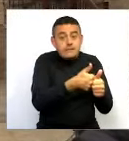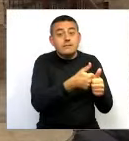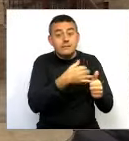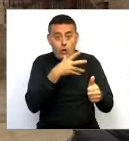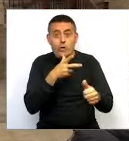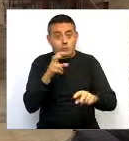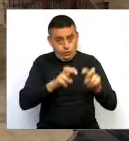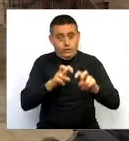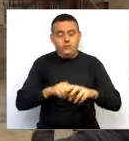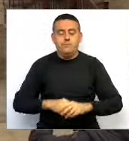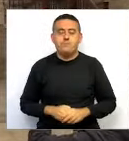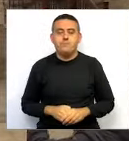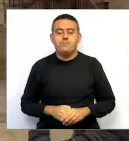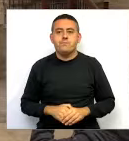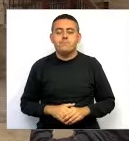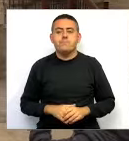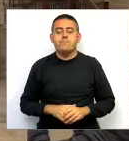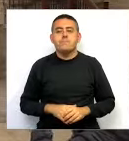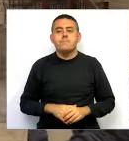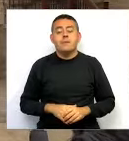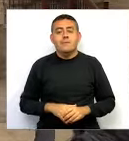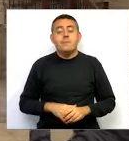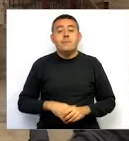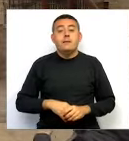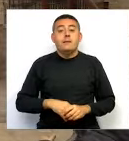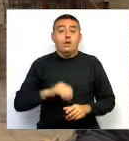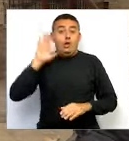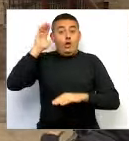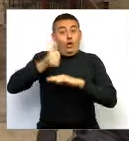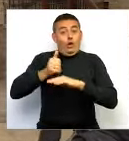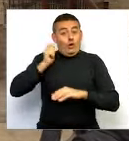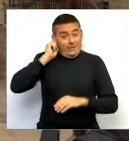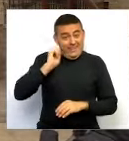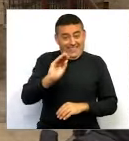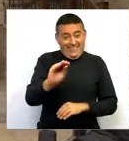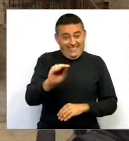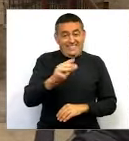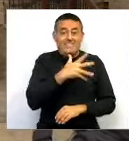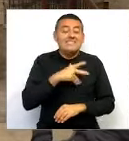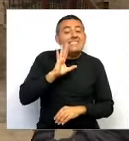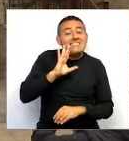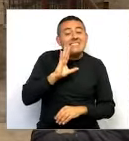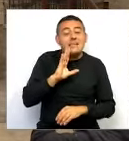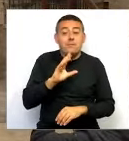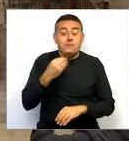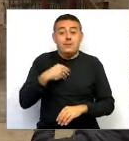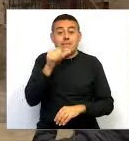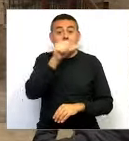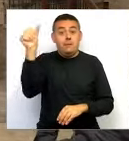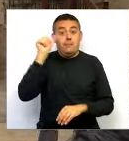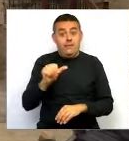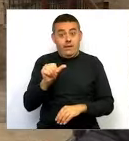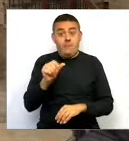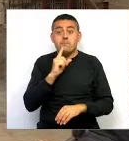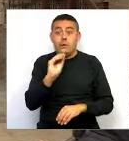consellera vuelvo a una pregunta que parece repetición de una que hice la semana pasada es